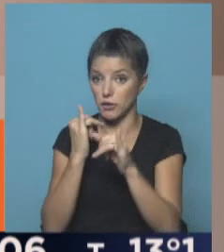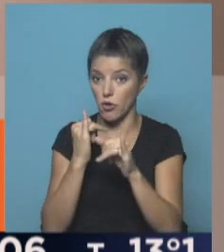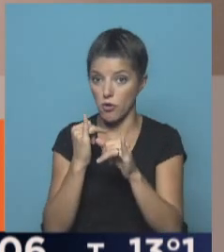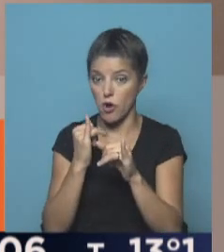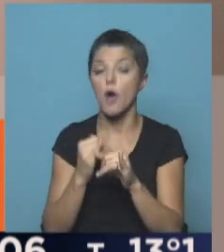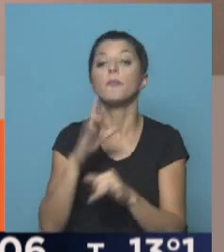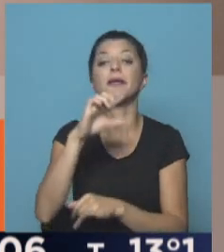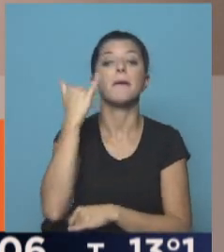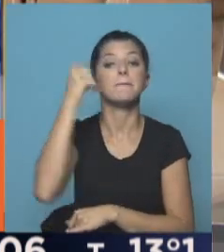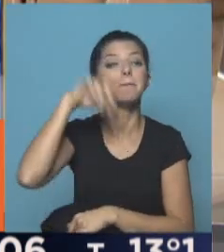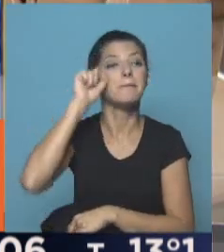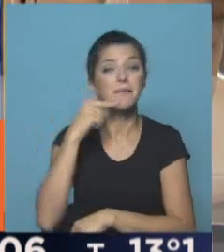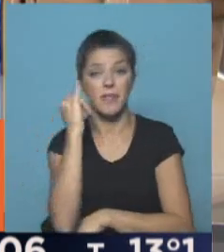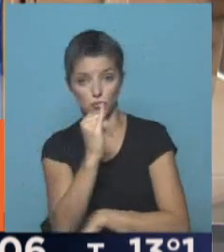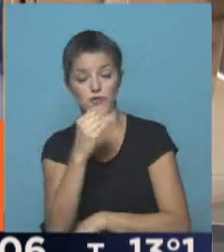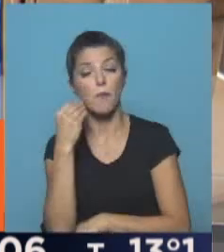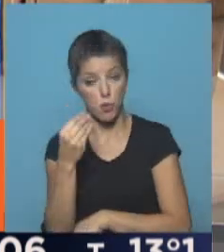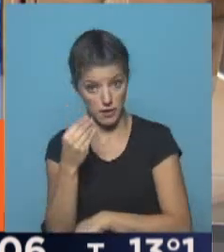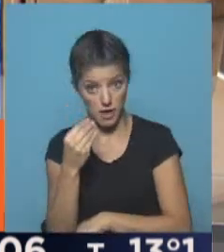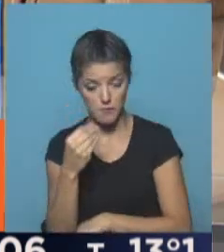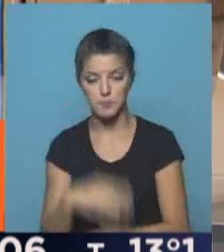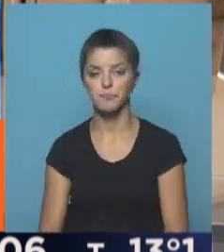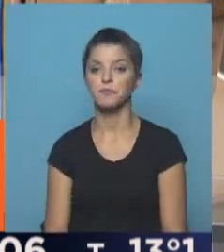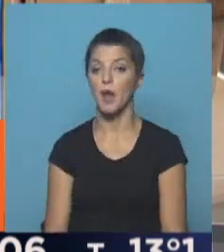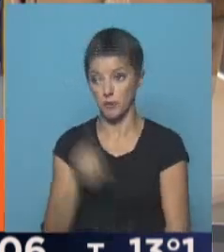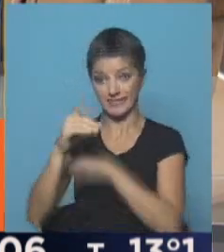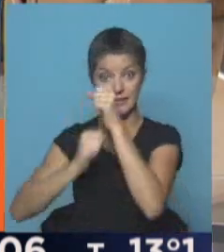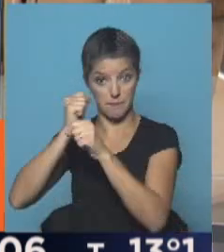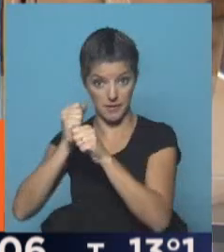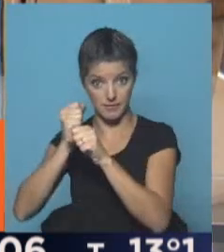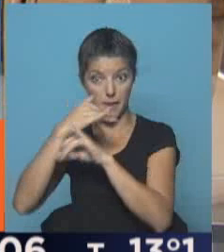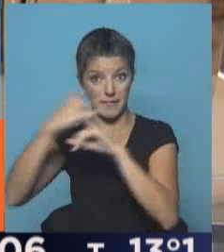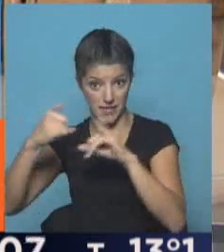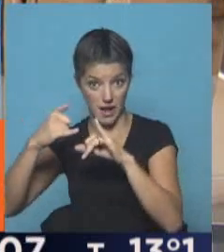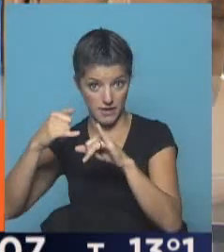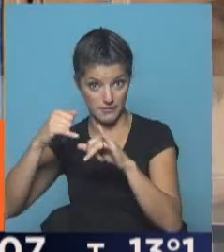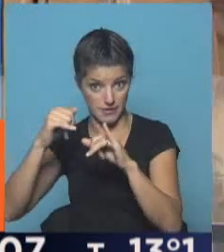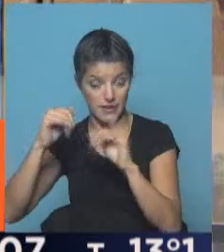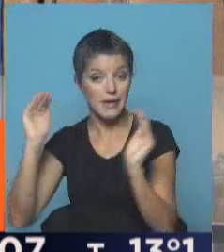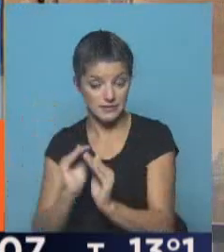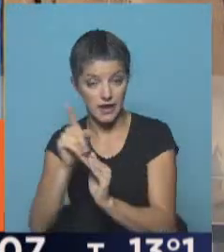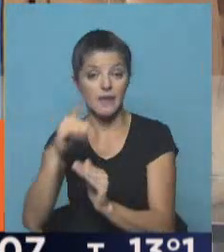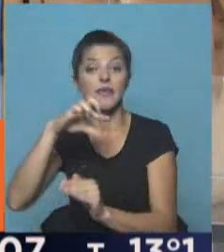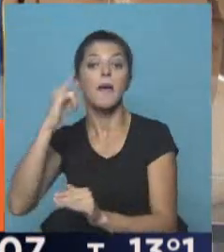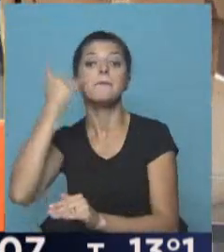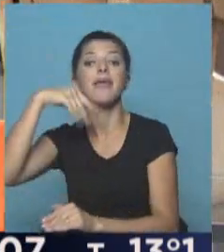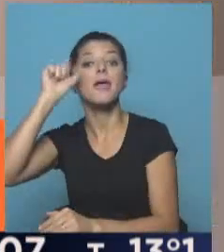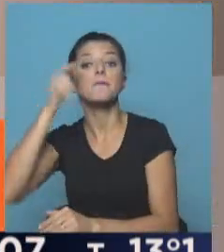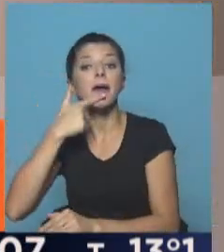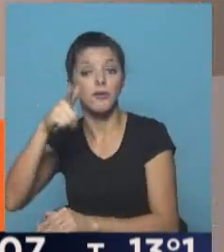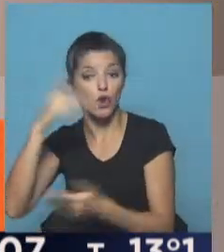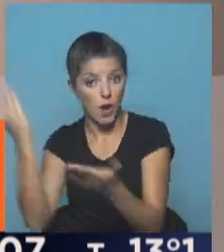y medianos empresarios están haciendo denuncia? Porque estos pequeños y medianos empresarios que son transformadores de esa materia prima, de ese acero, en productos